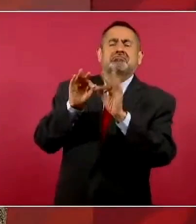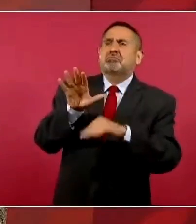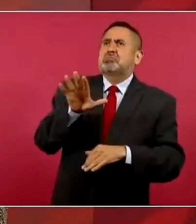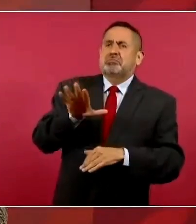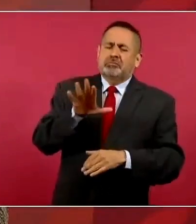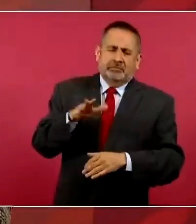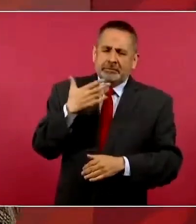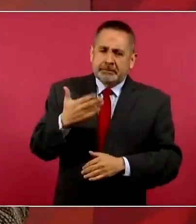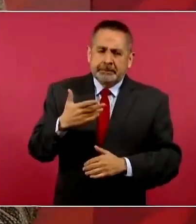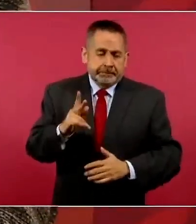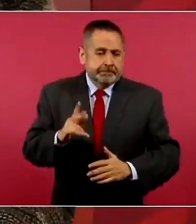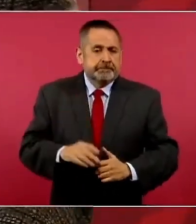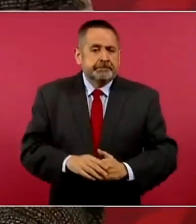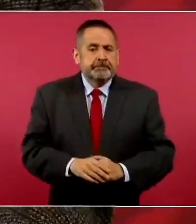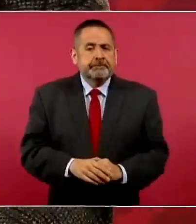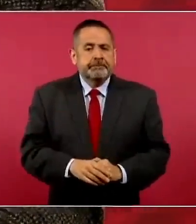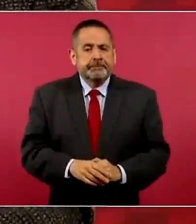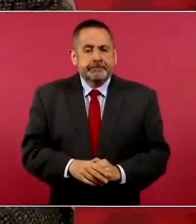pero